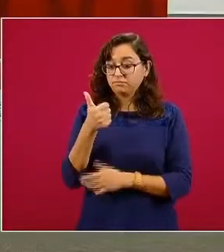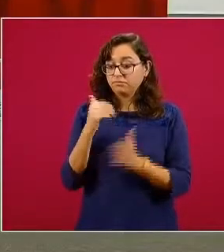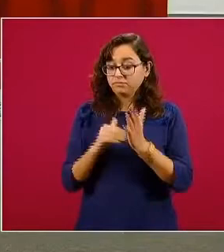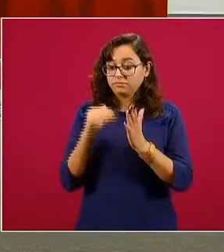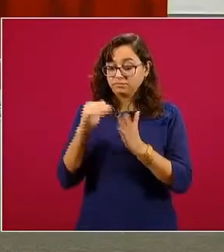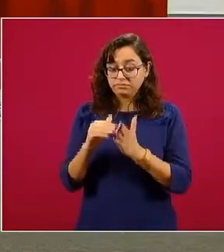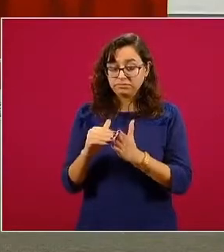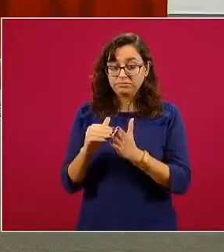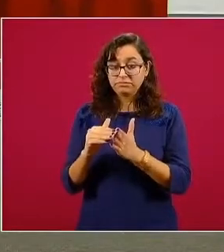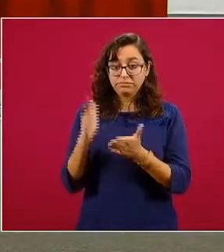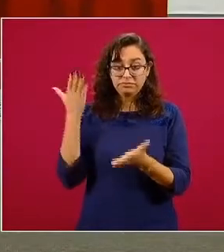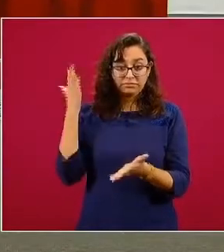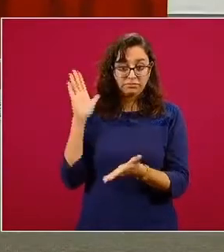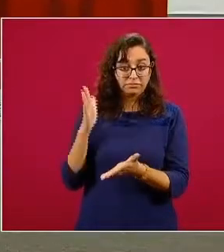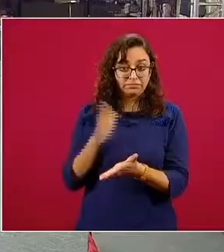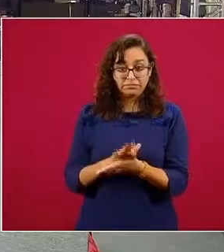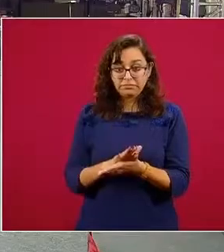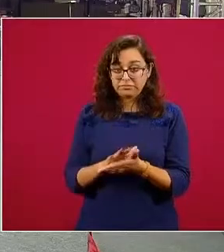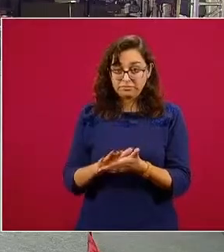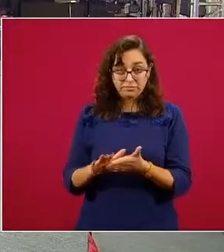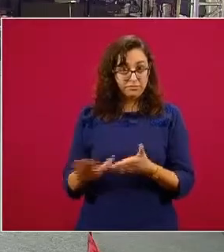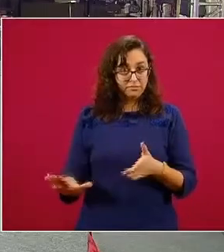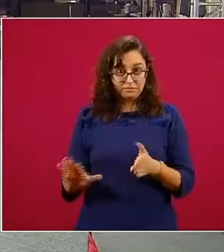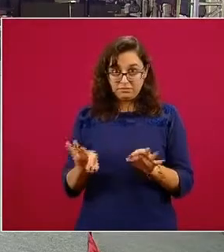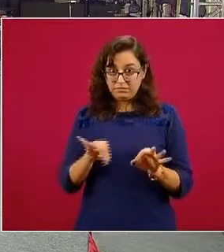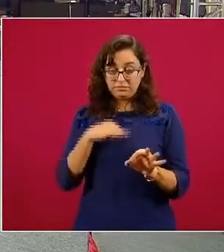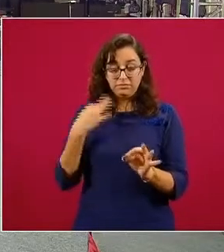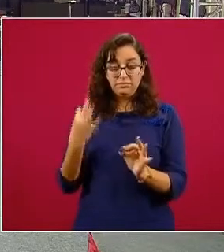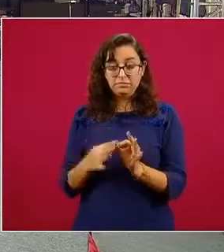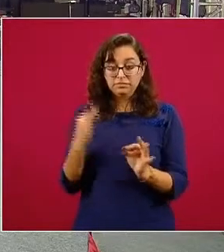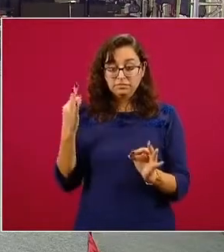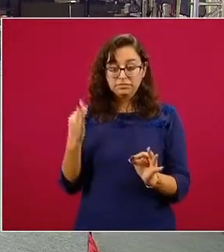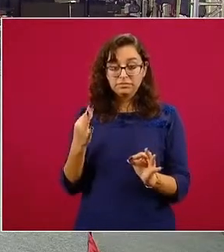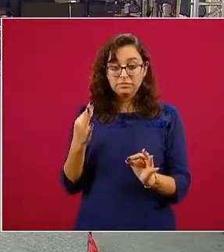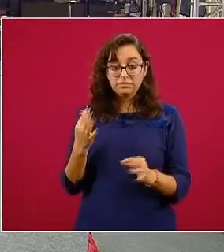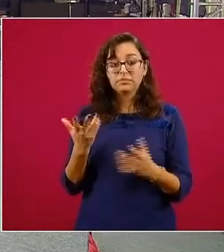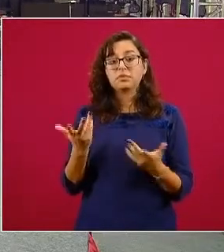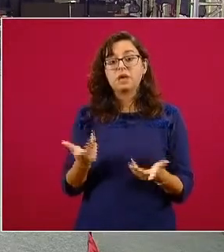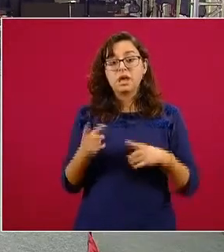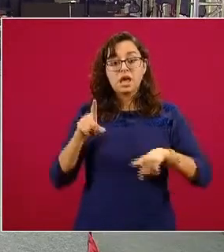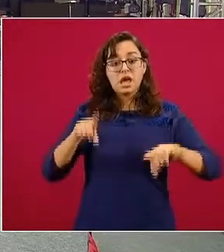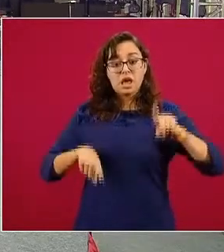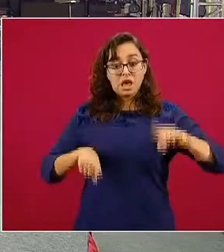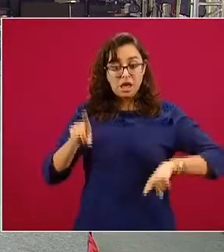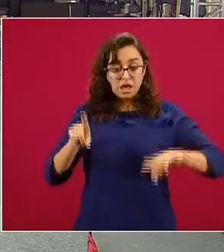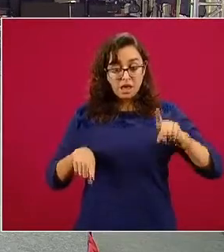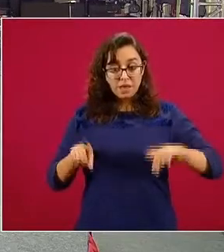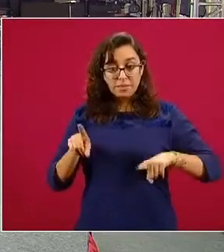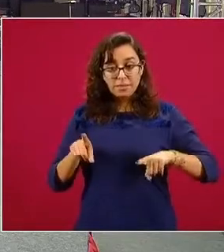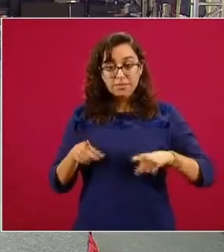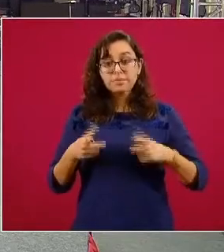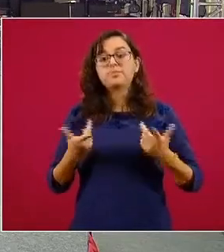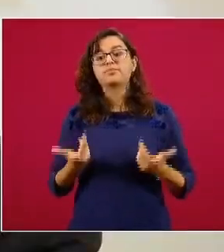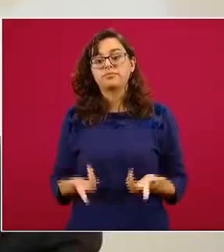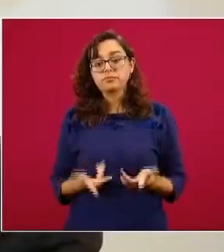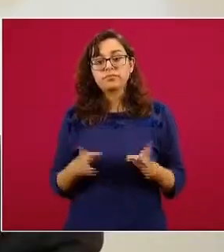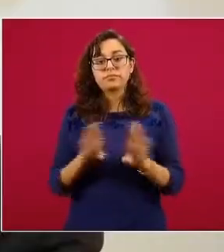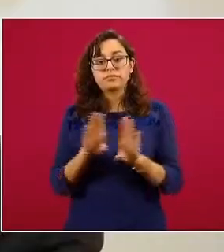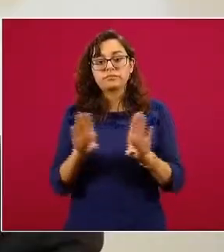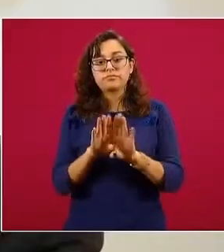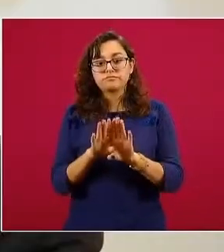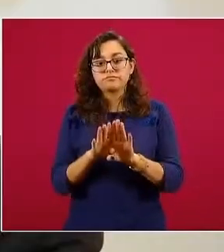millones de dosis, más de 36 millones de dosis que se adquirieron, va a depender mucho de cómo se lleve a cabo